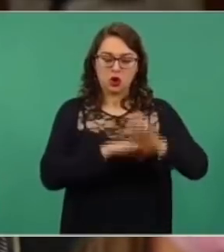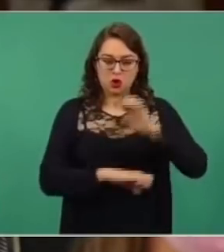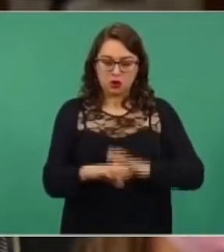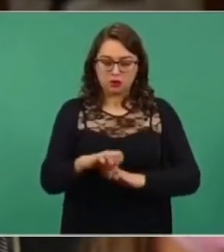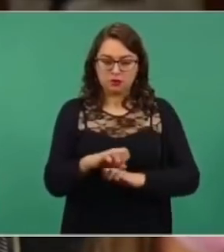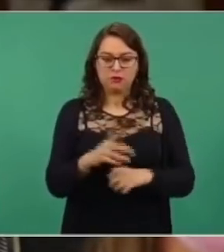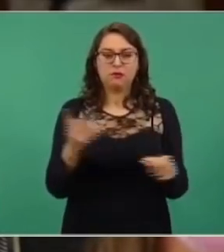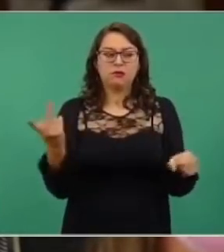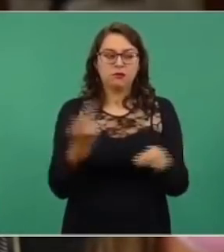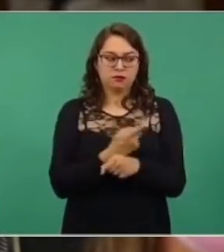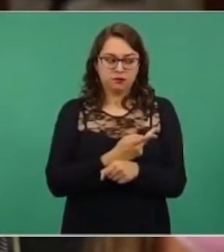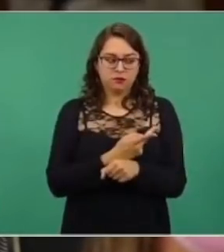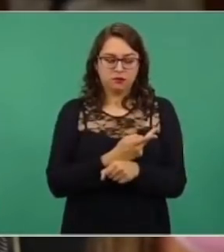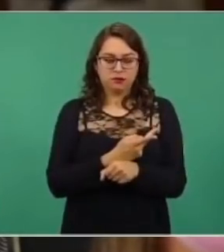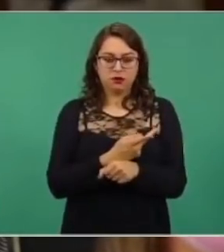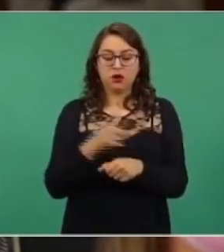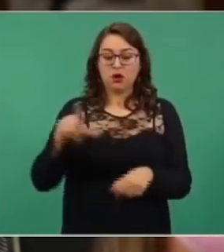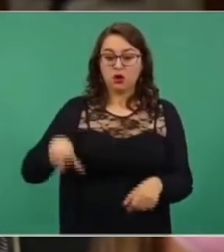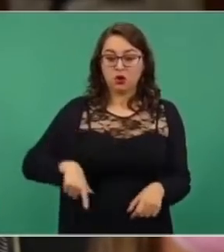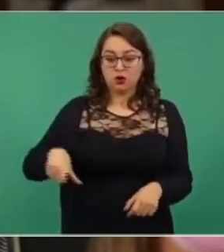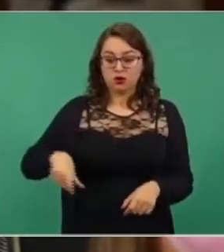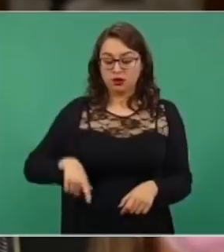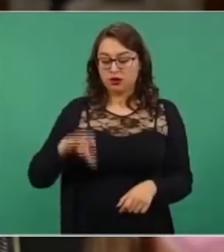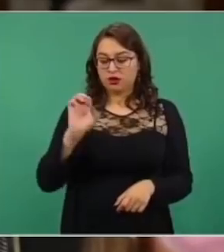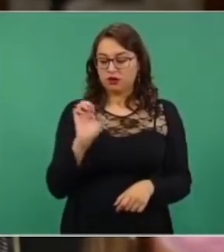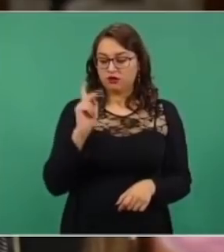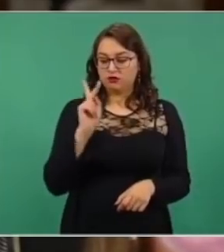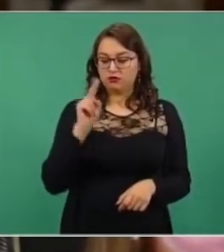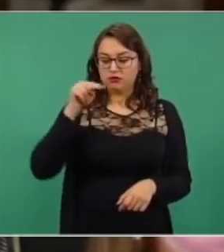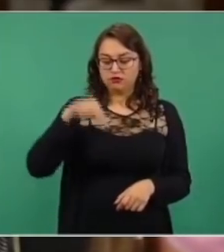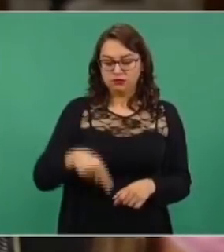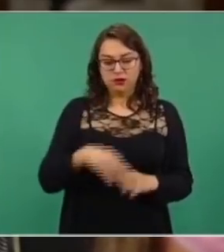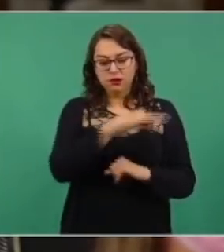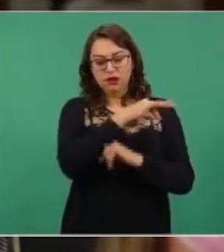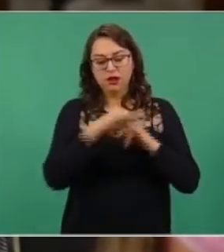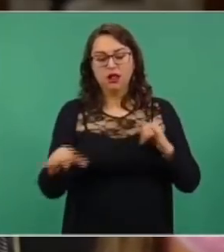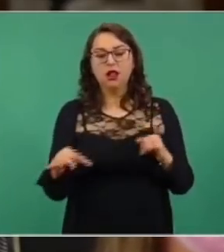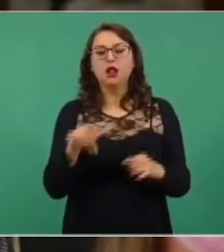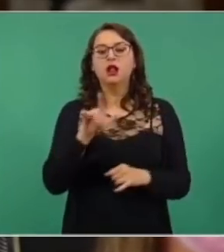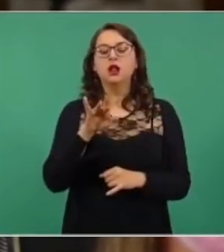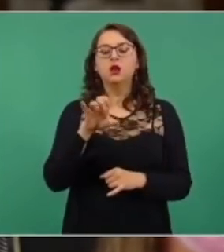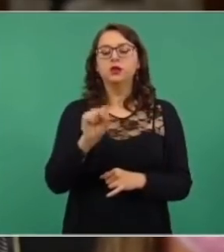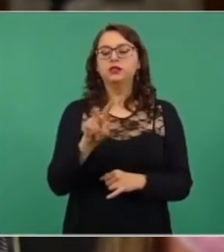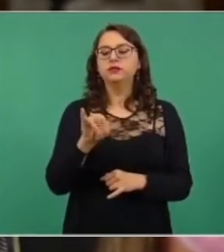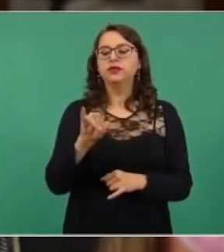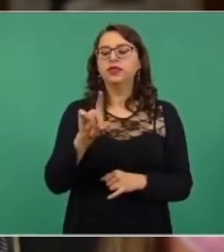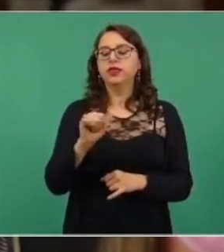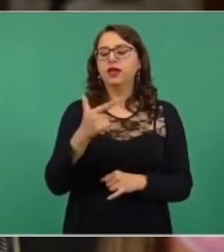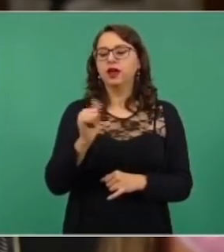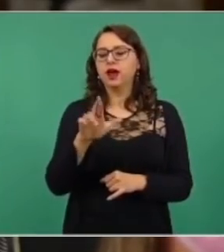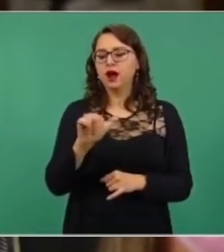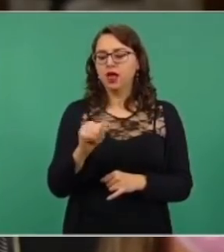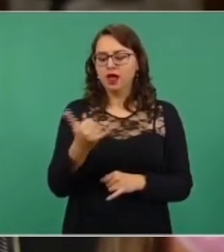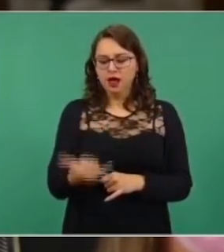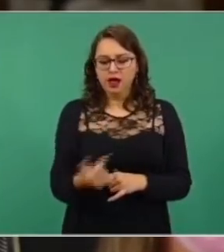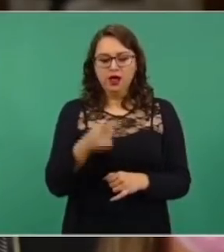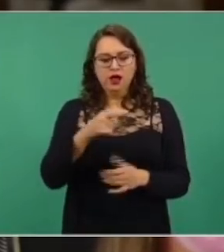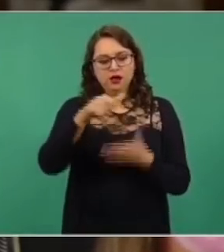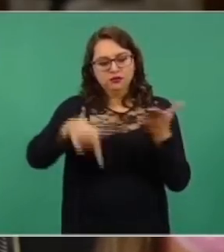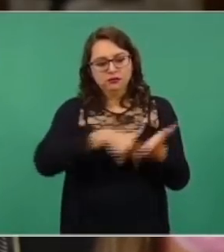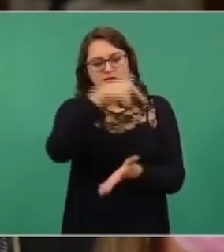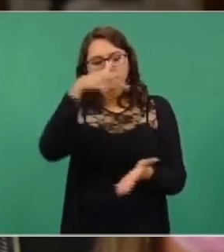a finales del gobierno de Enrique Peña Nieto, Luis Videgaray privatizó un espacio con inmunidad